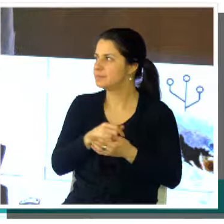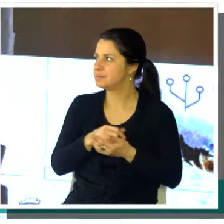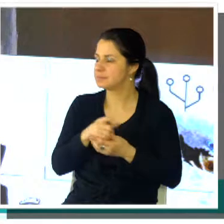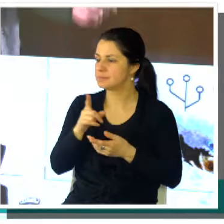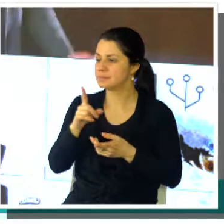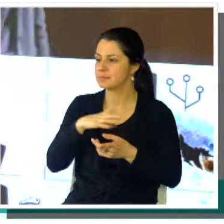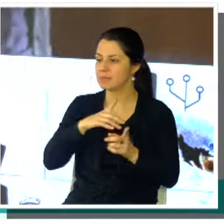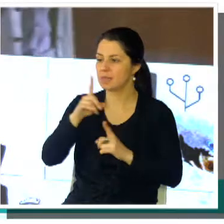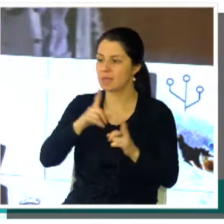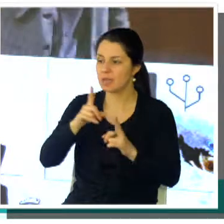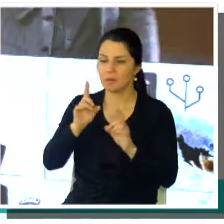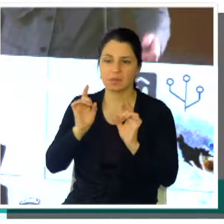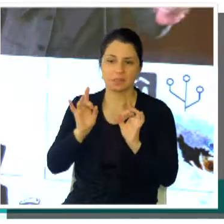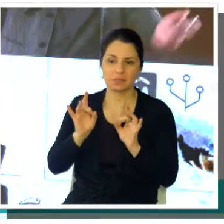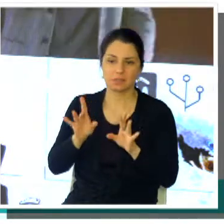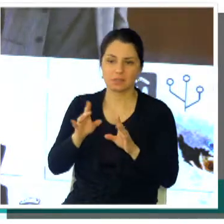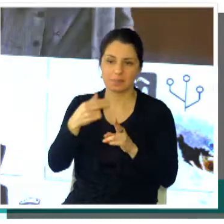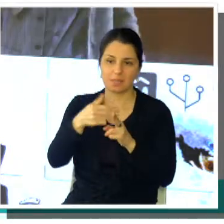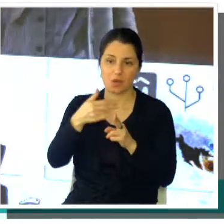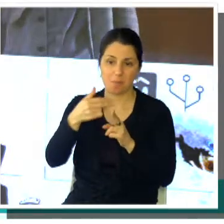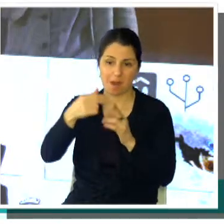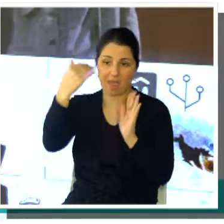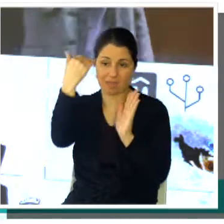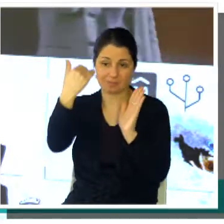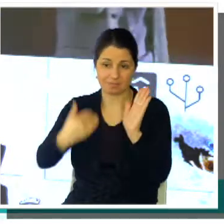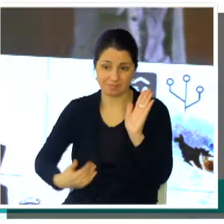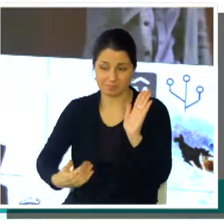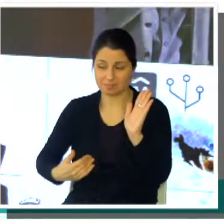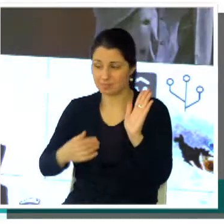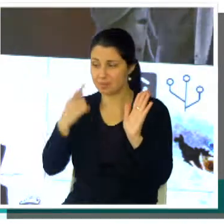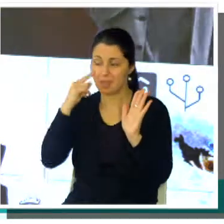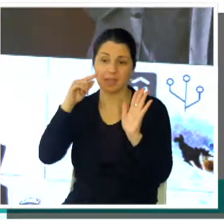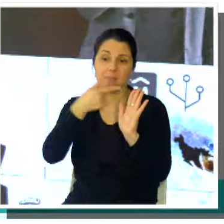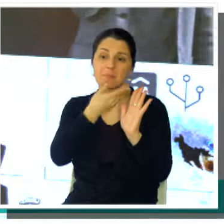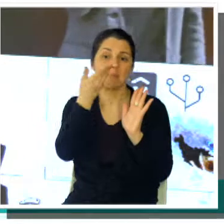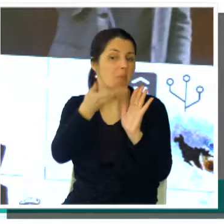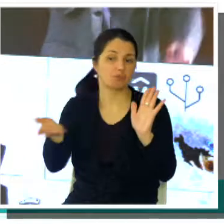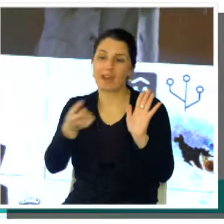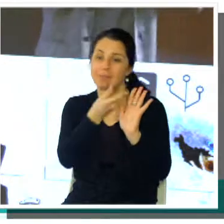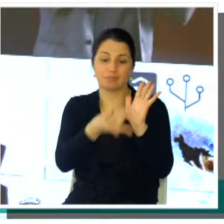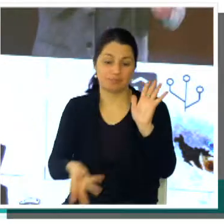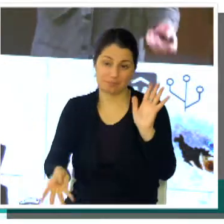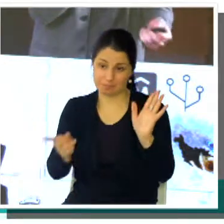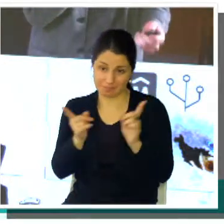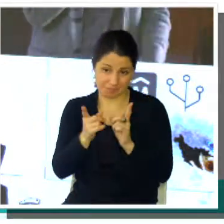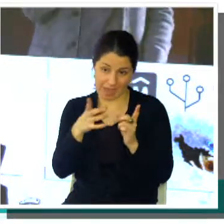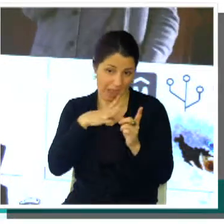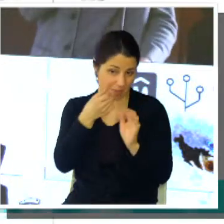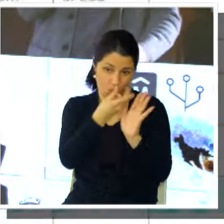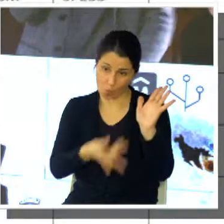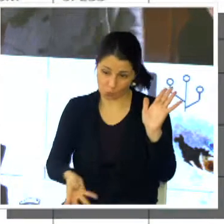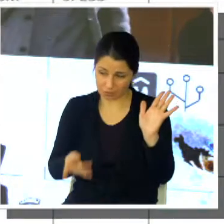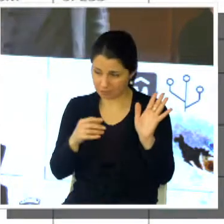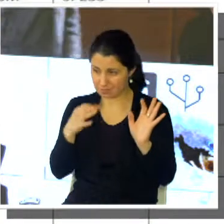Hay otras, simplemente ahí están nombradas otras tecnologías para que vean que hay pila. Y me quedo corto, dijera Joseca.